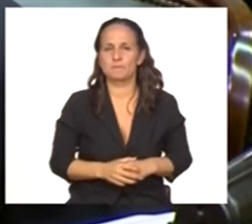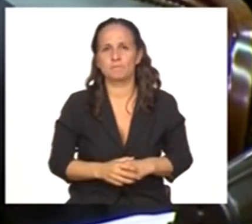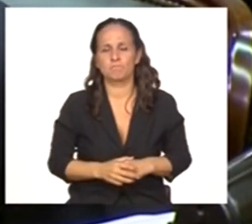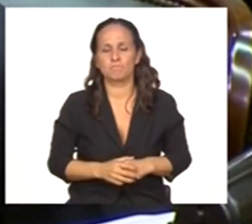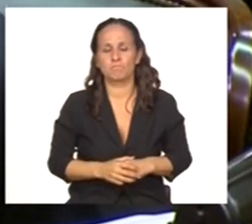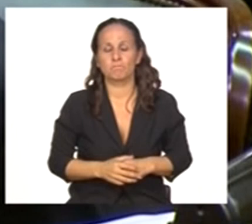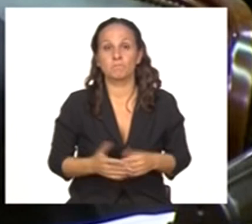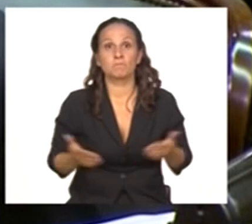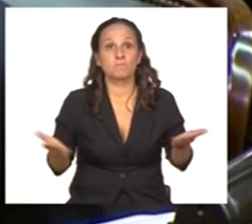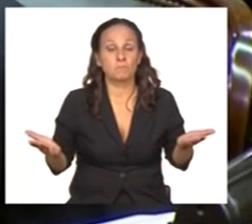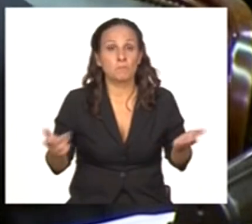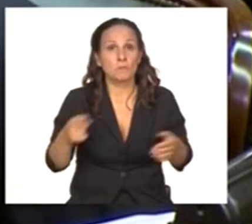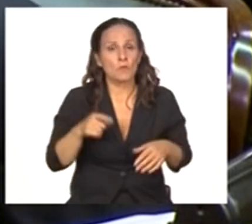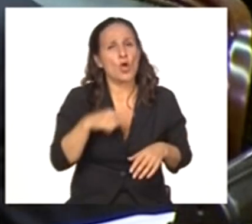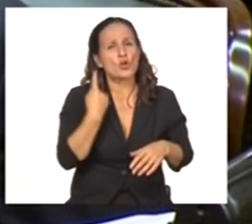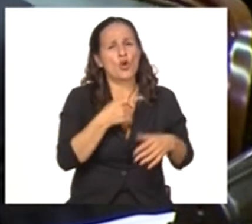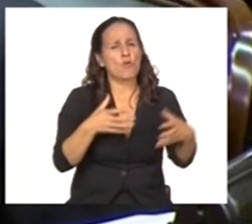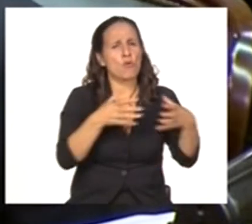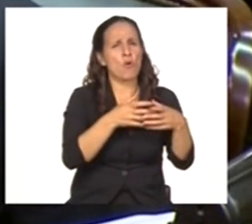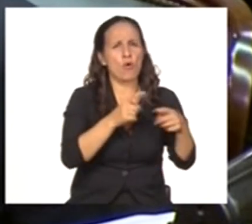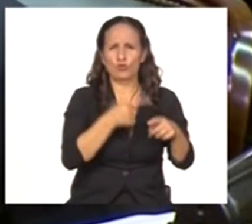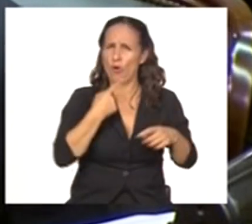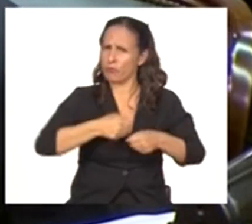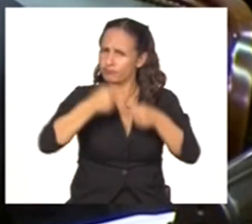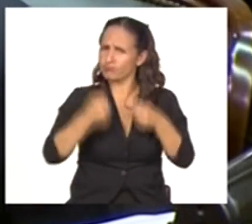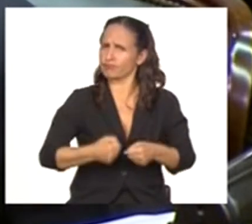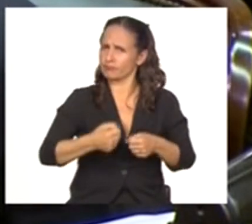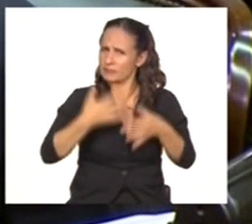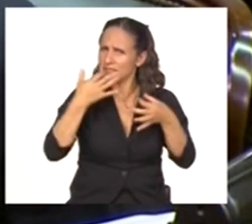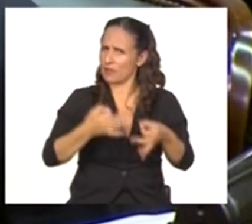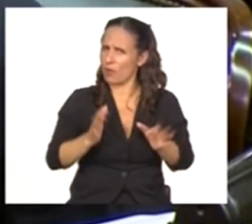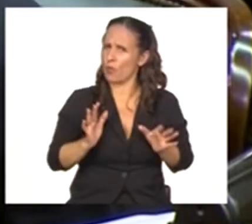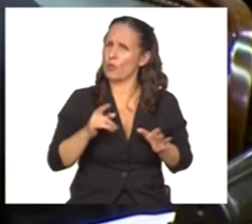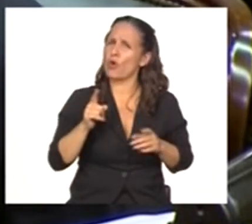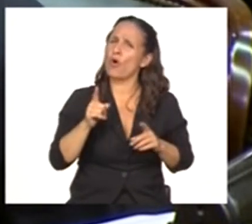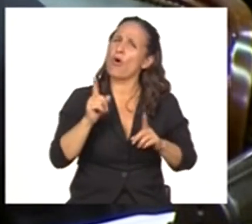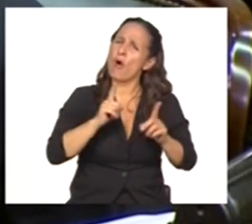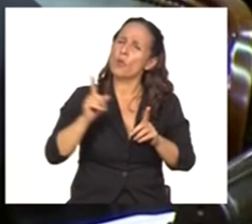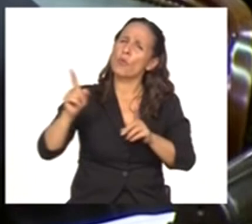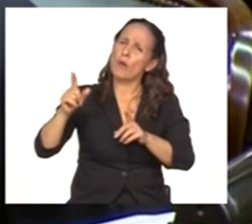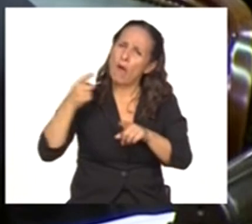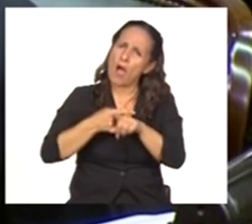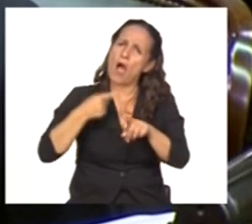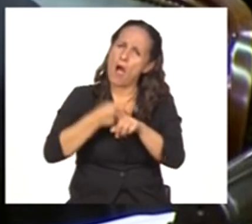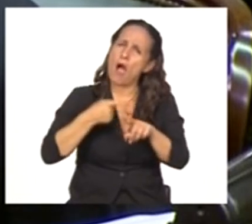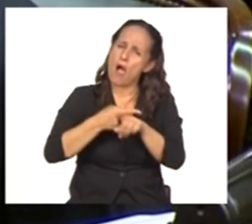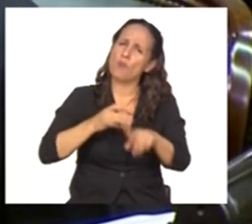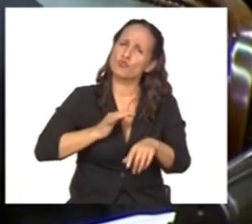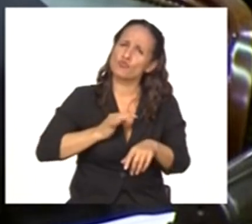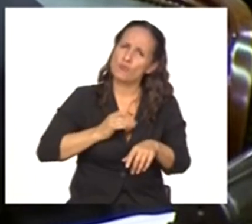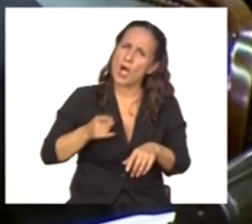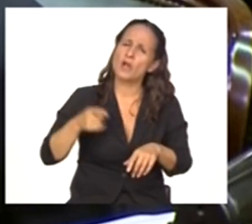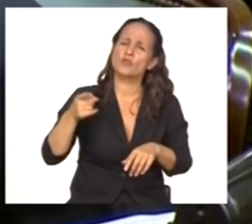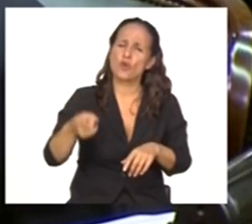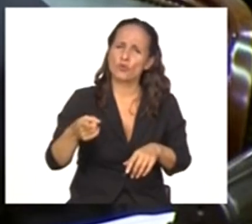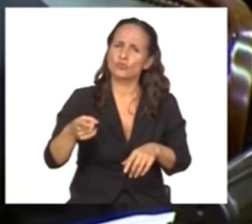Lo cierto es que no vamos a permitir, y en esto quiero ser contundente, que señalen a aquellos que pelearon durante años, a los que señalaban, a los